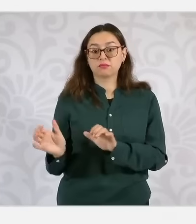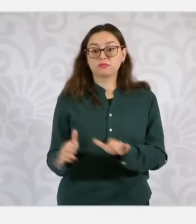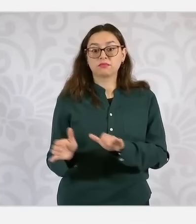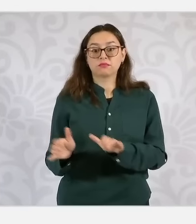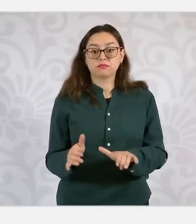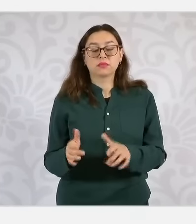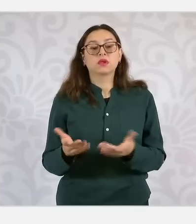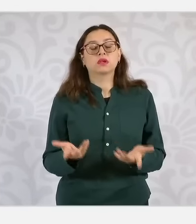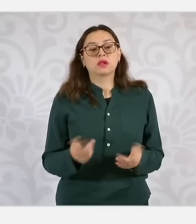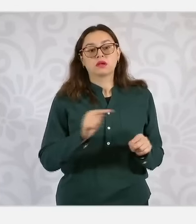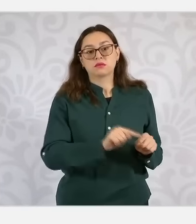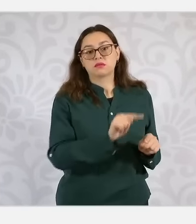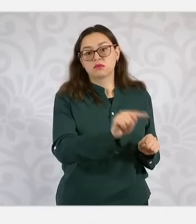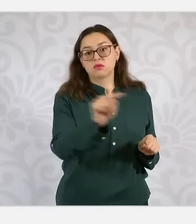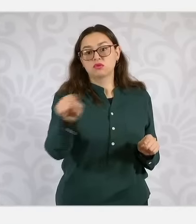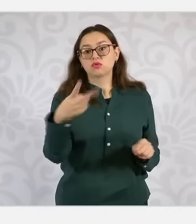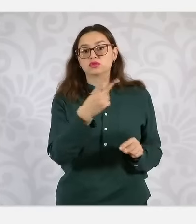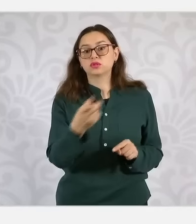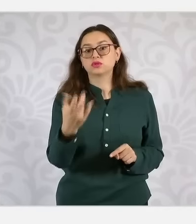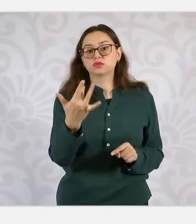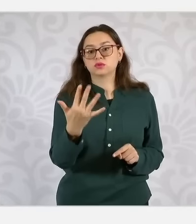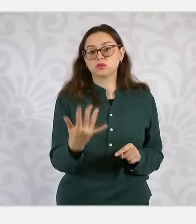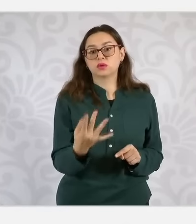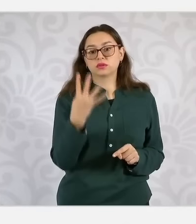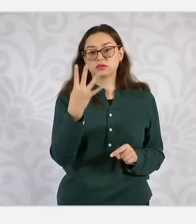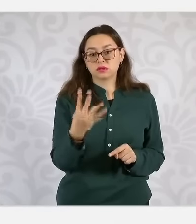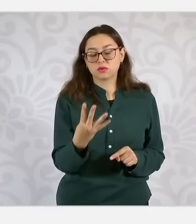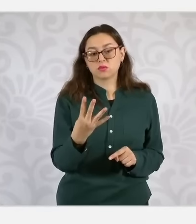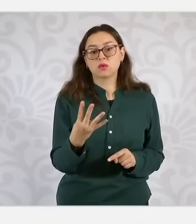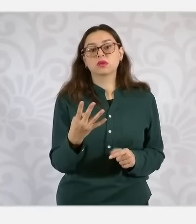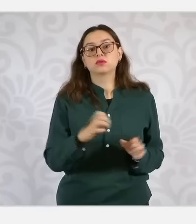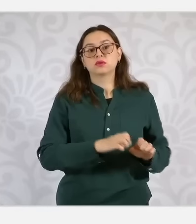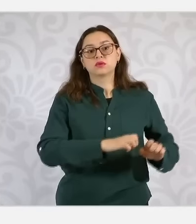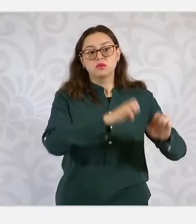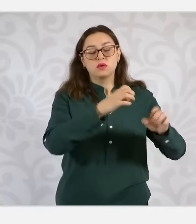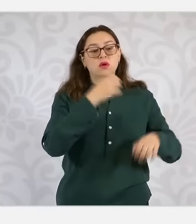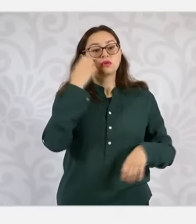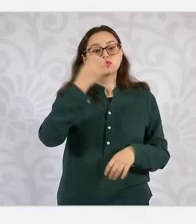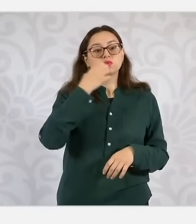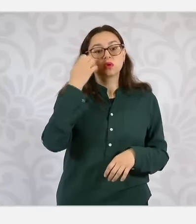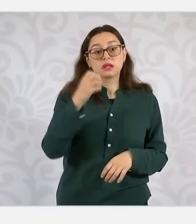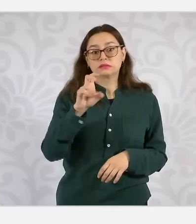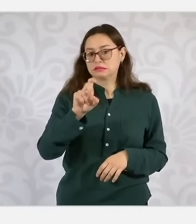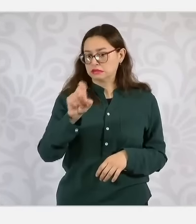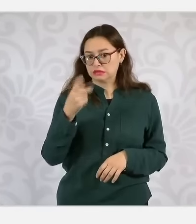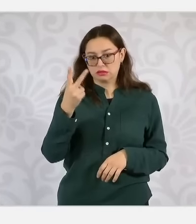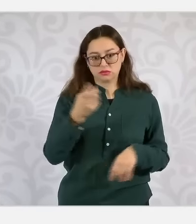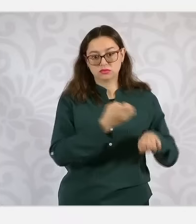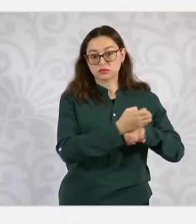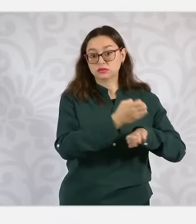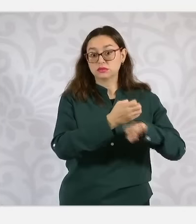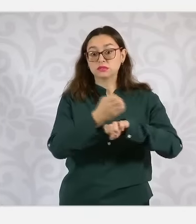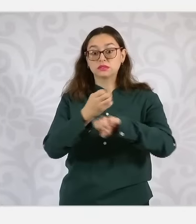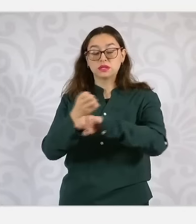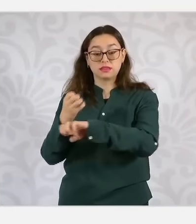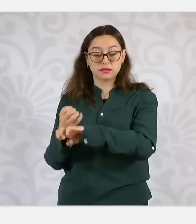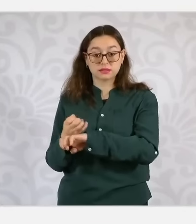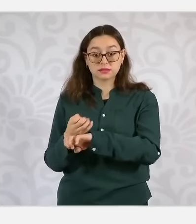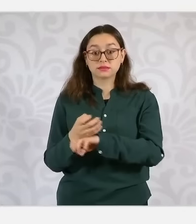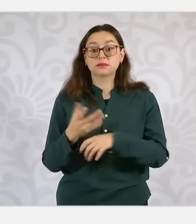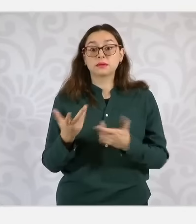254 planteles, estamos presentes en las 32 entidades federativas. Además, es la institución más grande de América